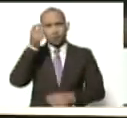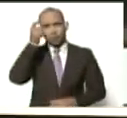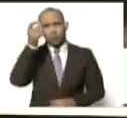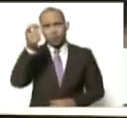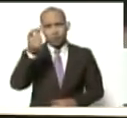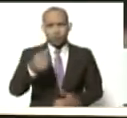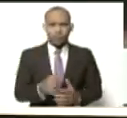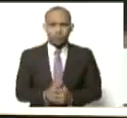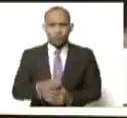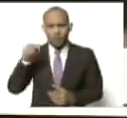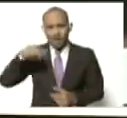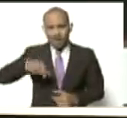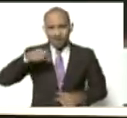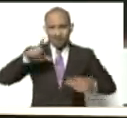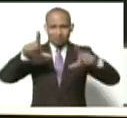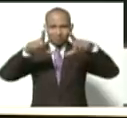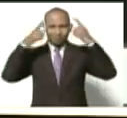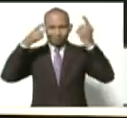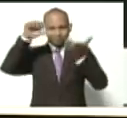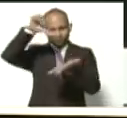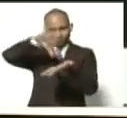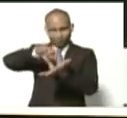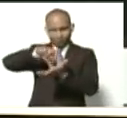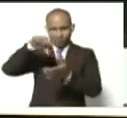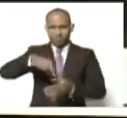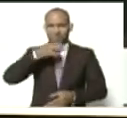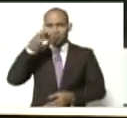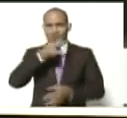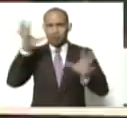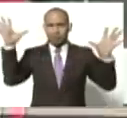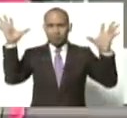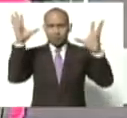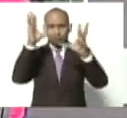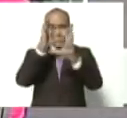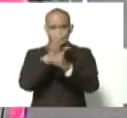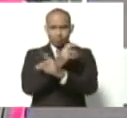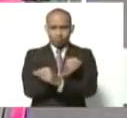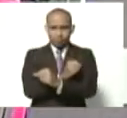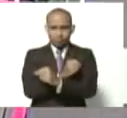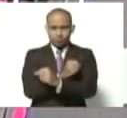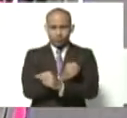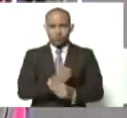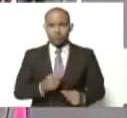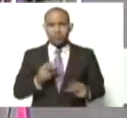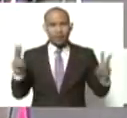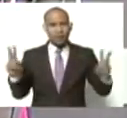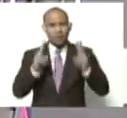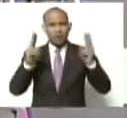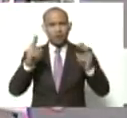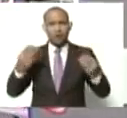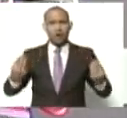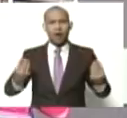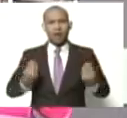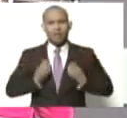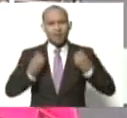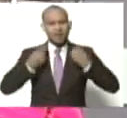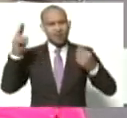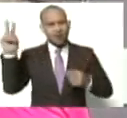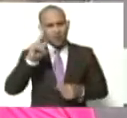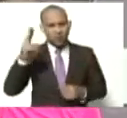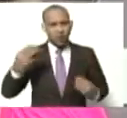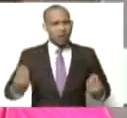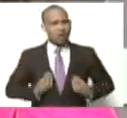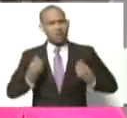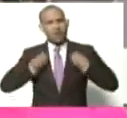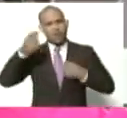Y digo desde La Guaira, ya en este atardecer que se despide, que viva Venezuela, que viva el